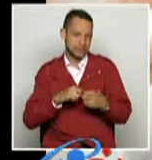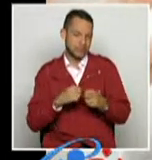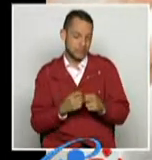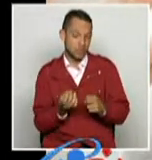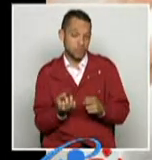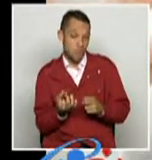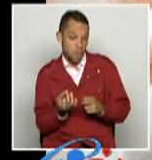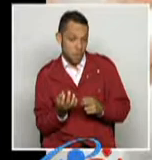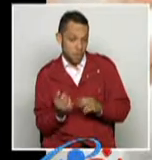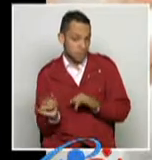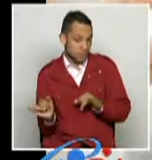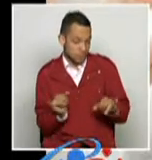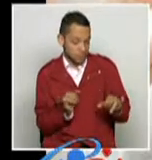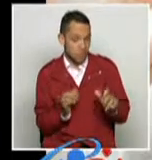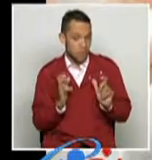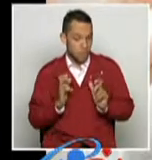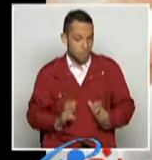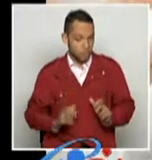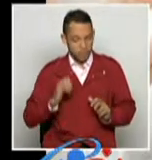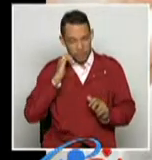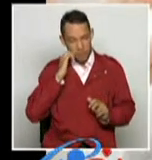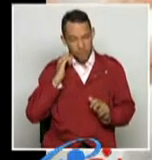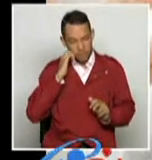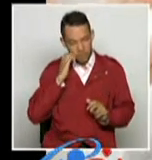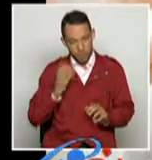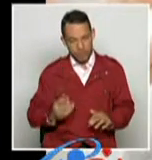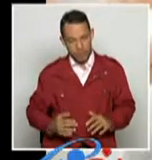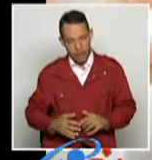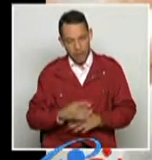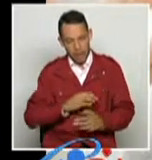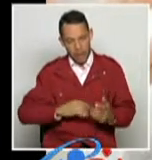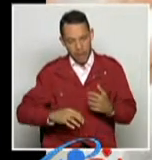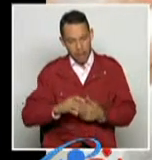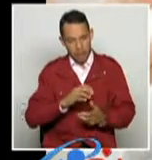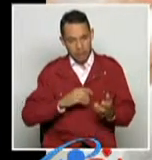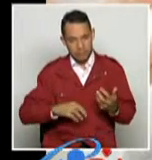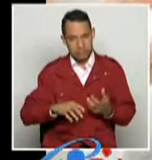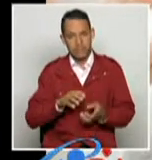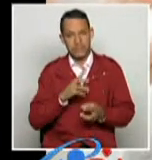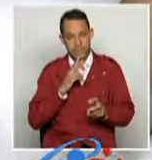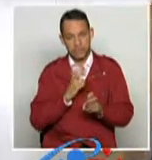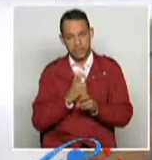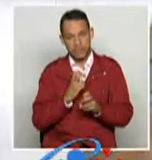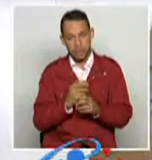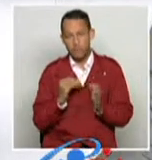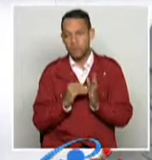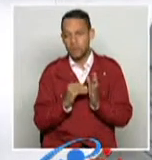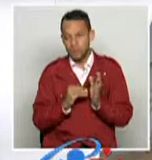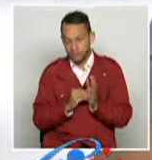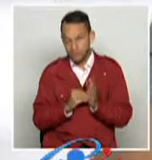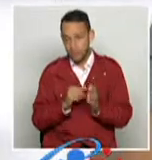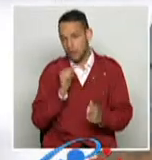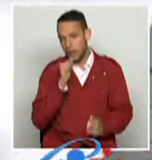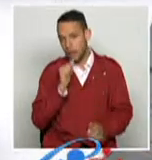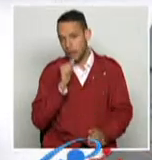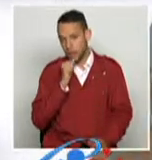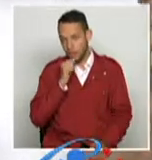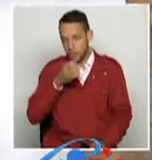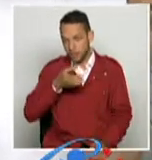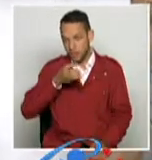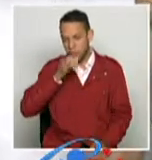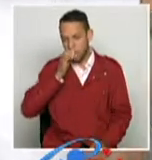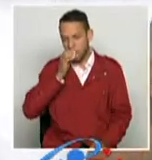lo que ocurre con la mayoría de enfermedades y patologías que muchas personas, al utilizar el agua